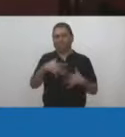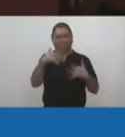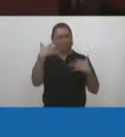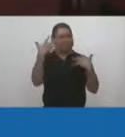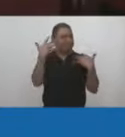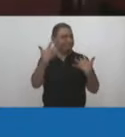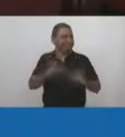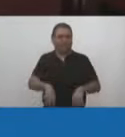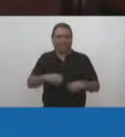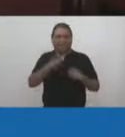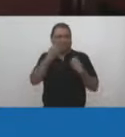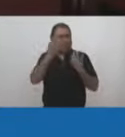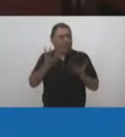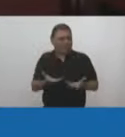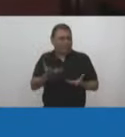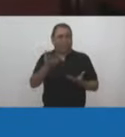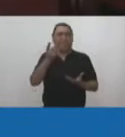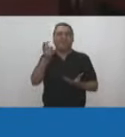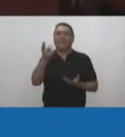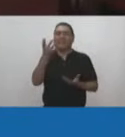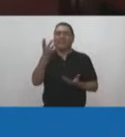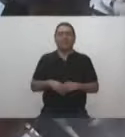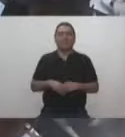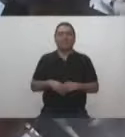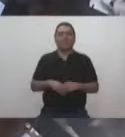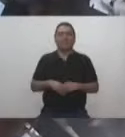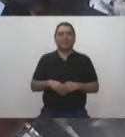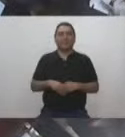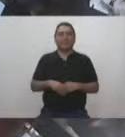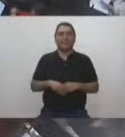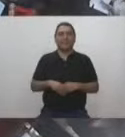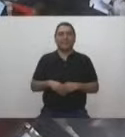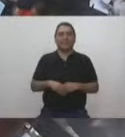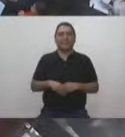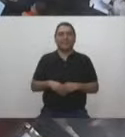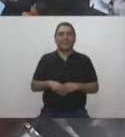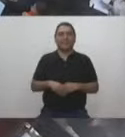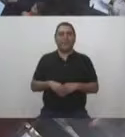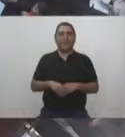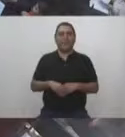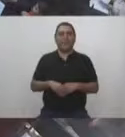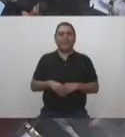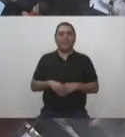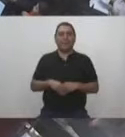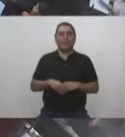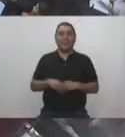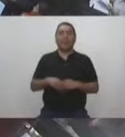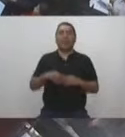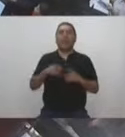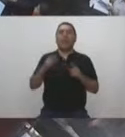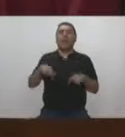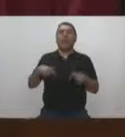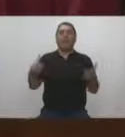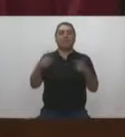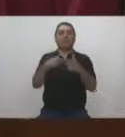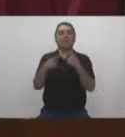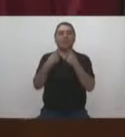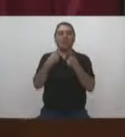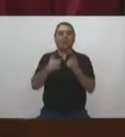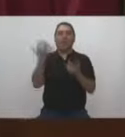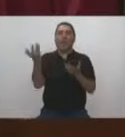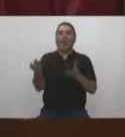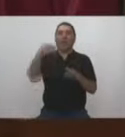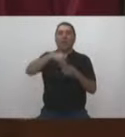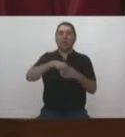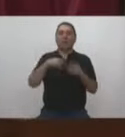corresponde, como tampoco corresponde el tema de comparar los sueldos de un legislador con un jubilado, porque